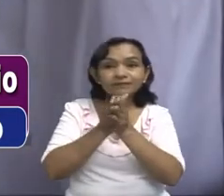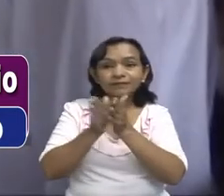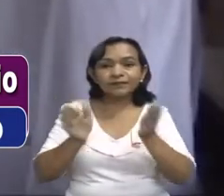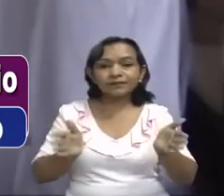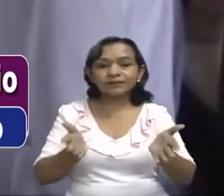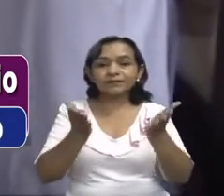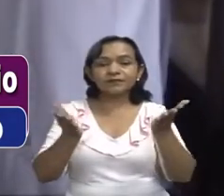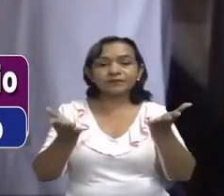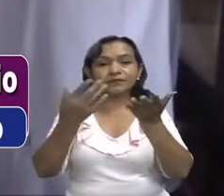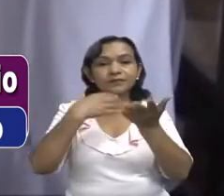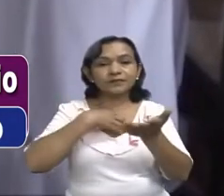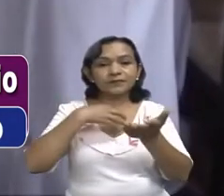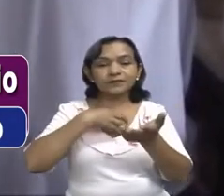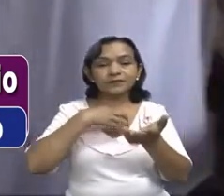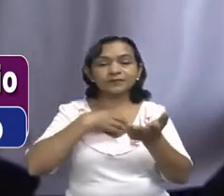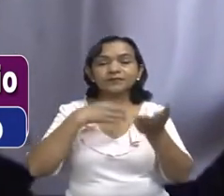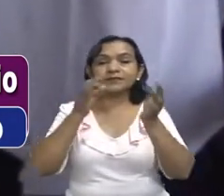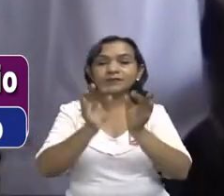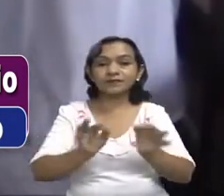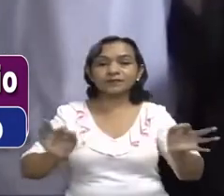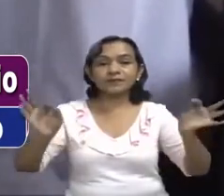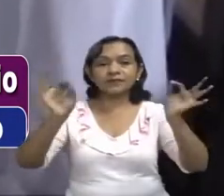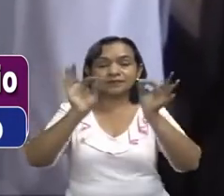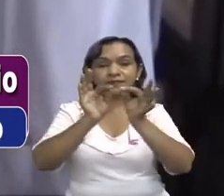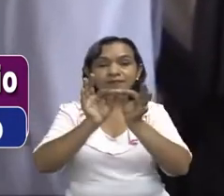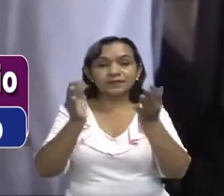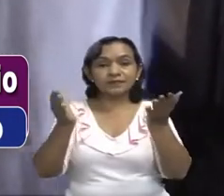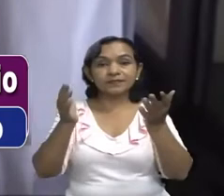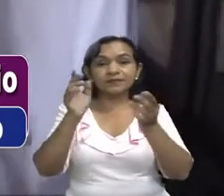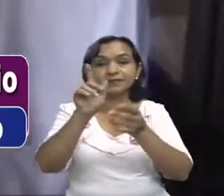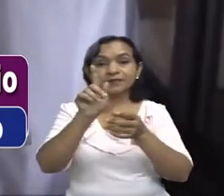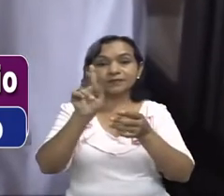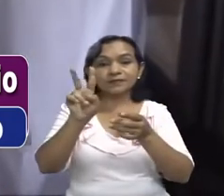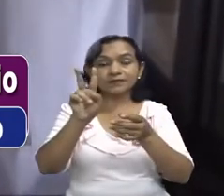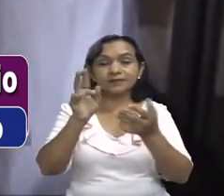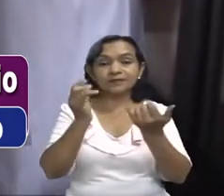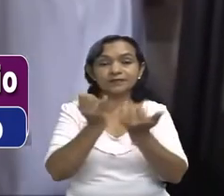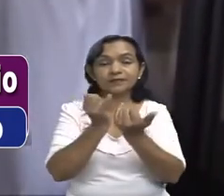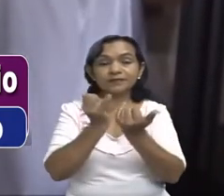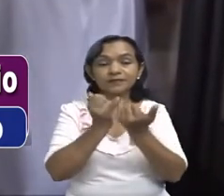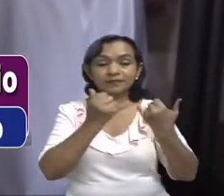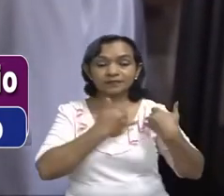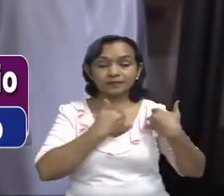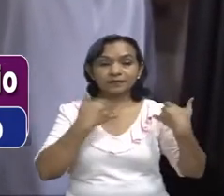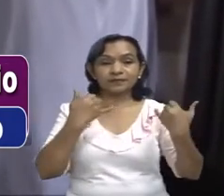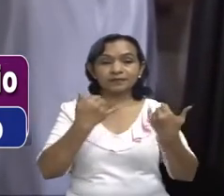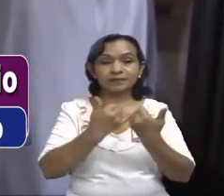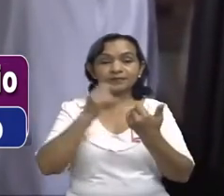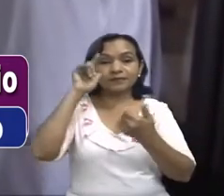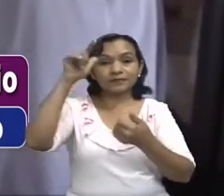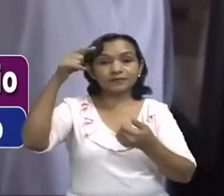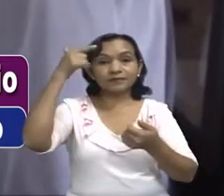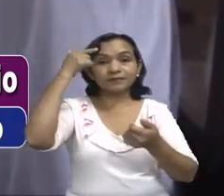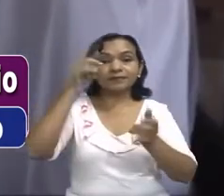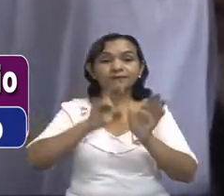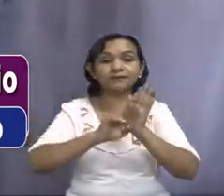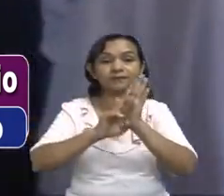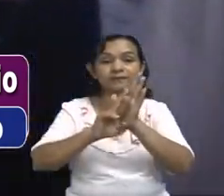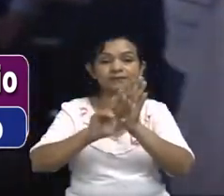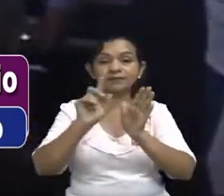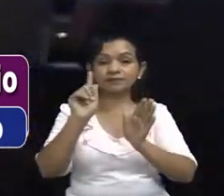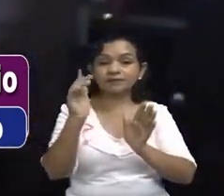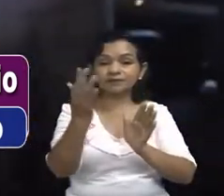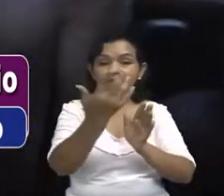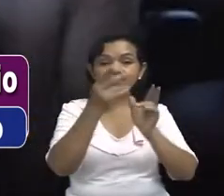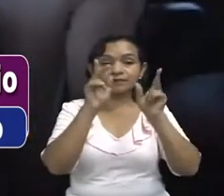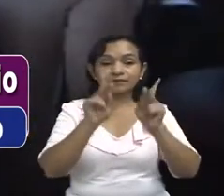lo nuestro, pues que eso creo que es importante, sobre todo en un canal de una institución estatal que representa a todos los